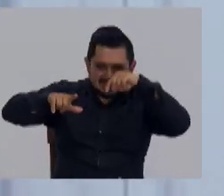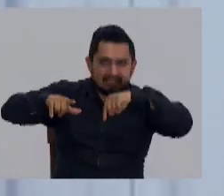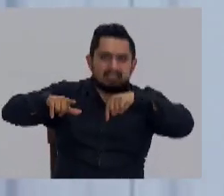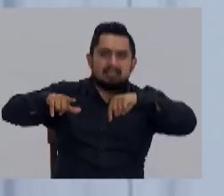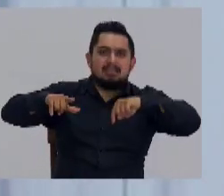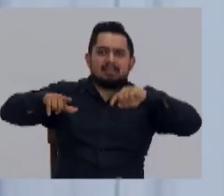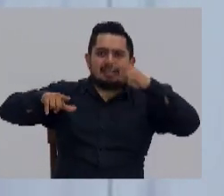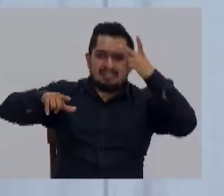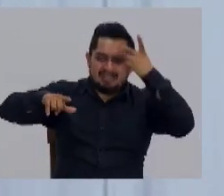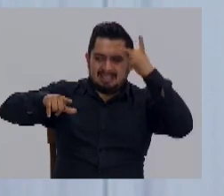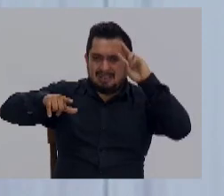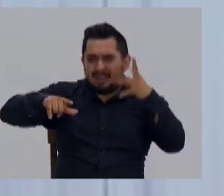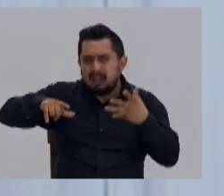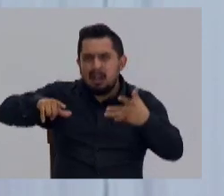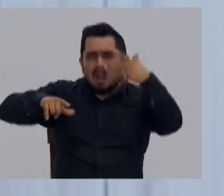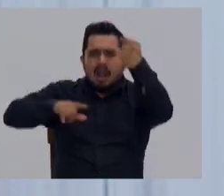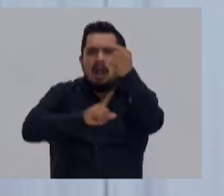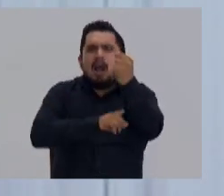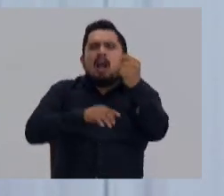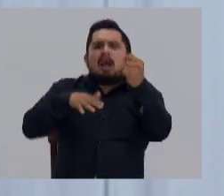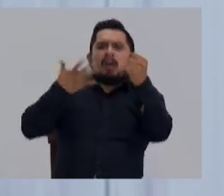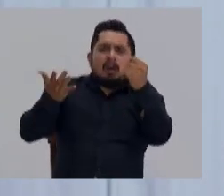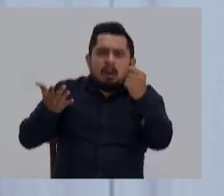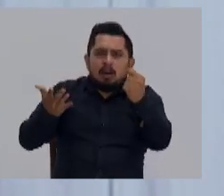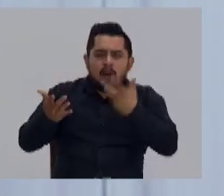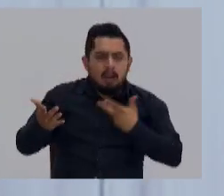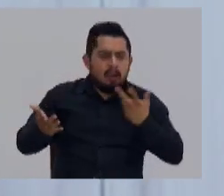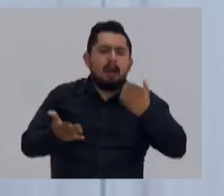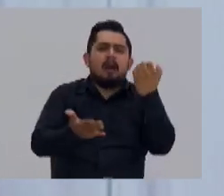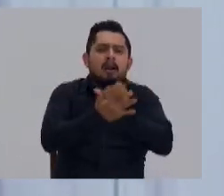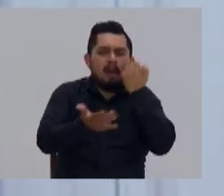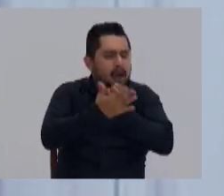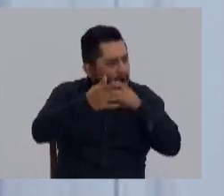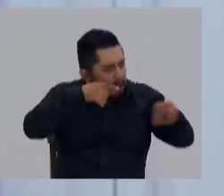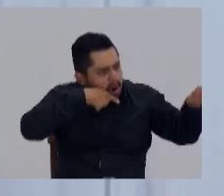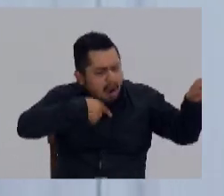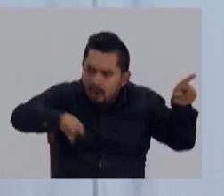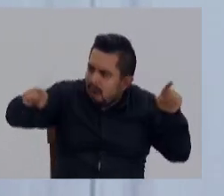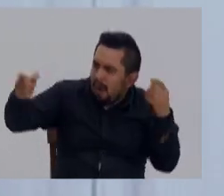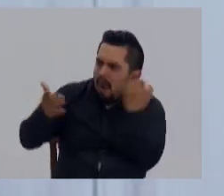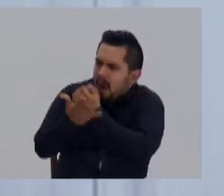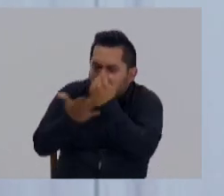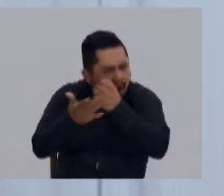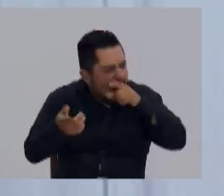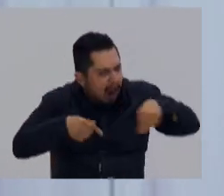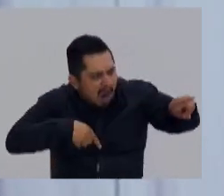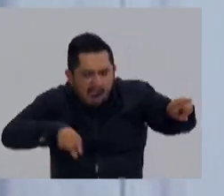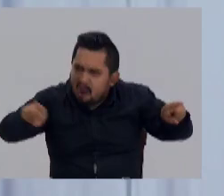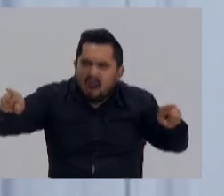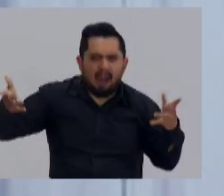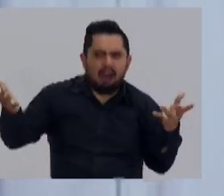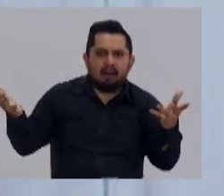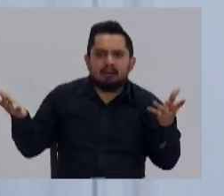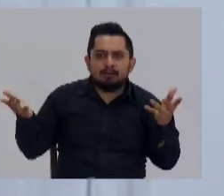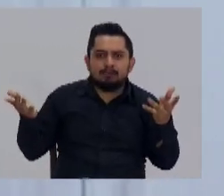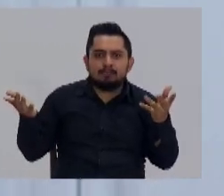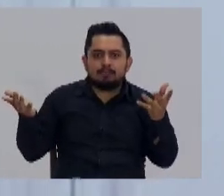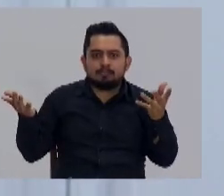Dios, el tabernáculo, es porque somos ganadores de almas. Comparte el evangelio con